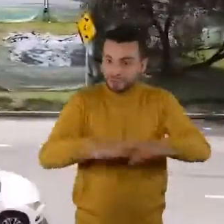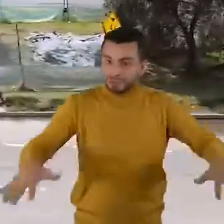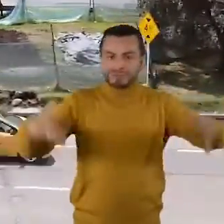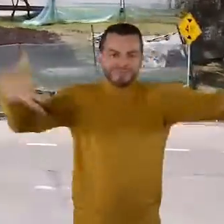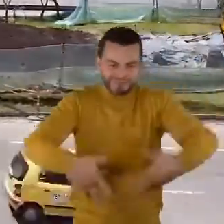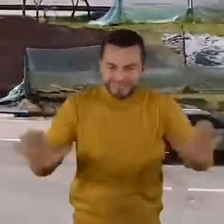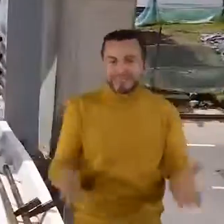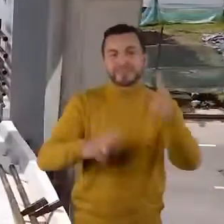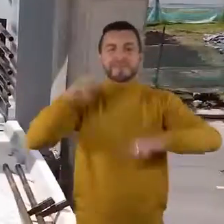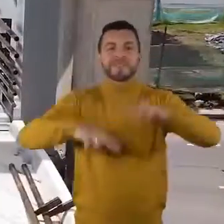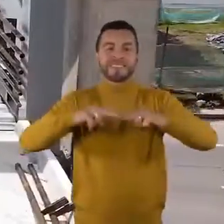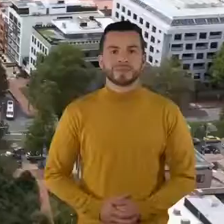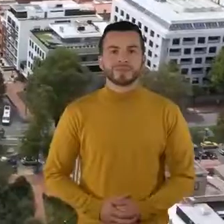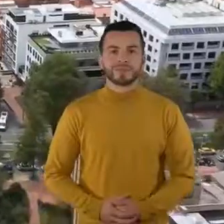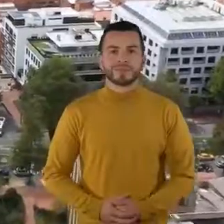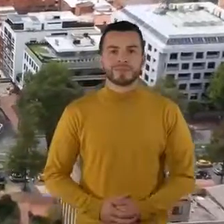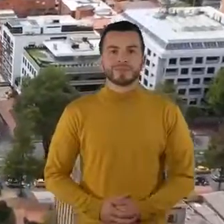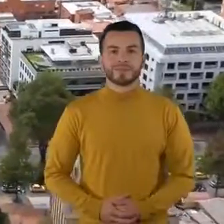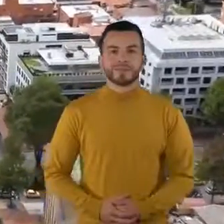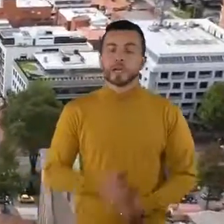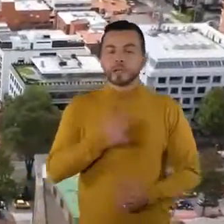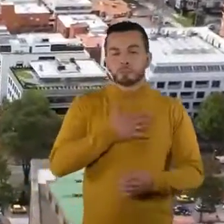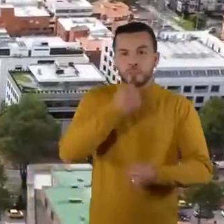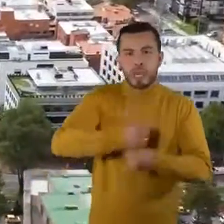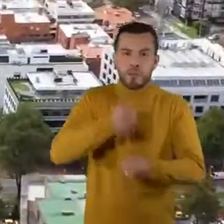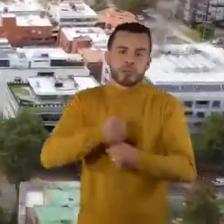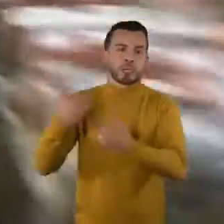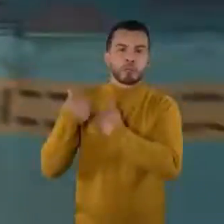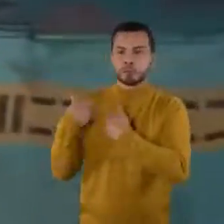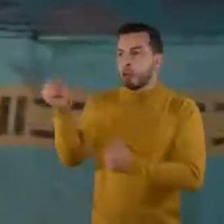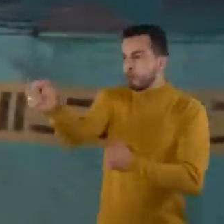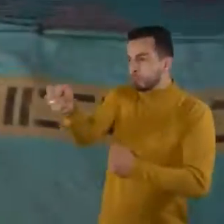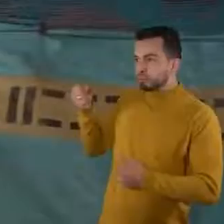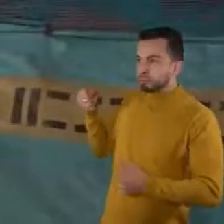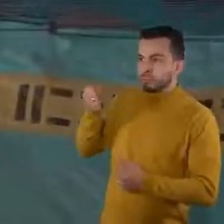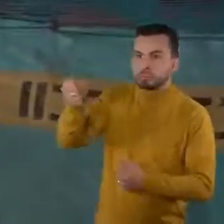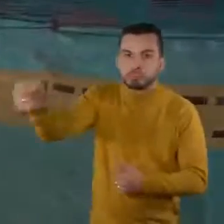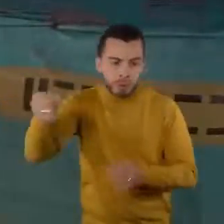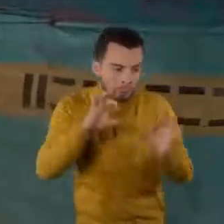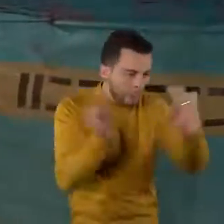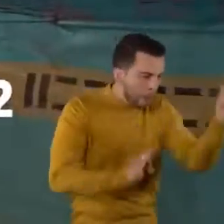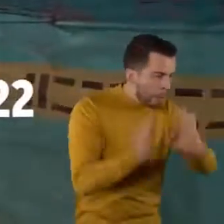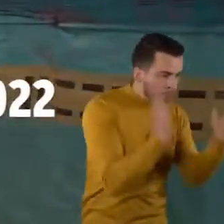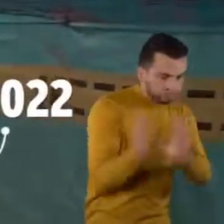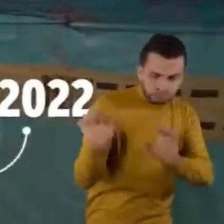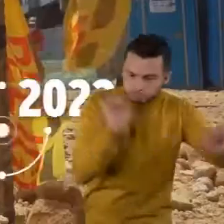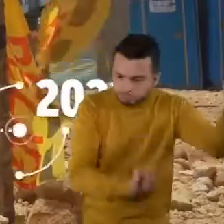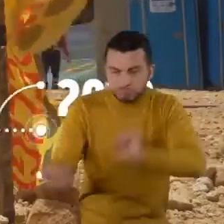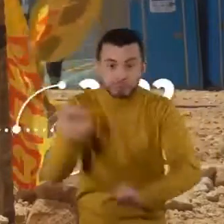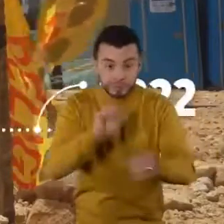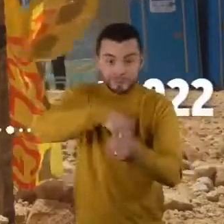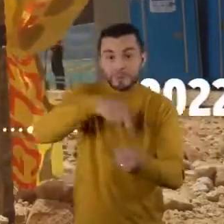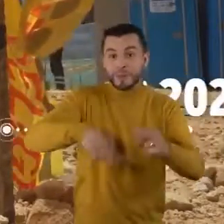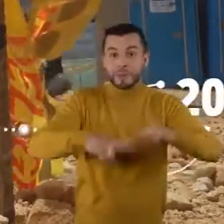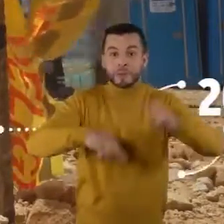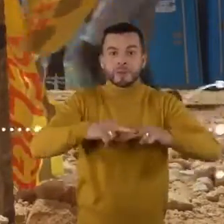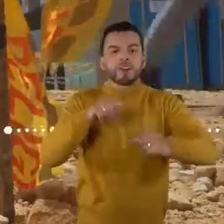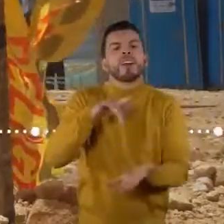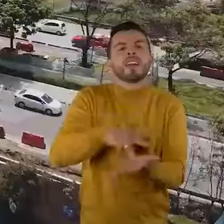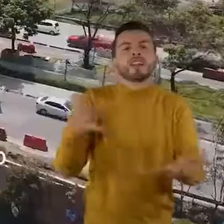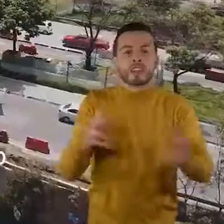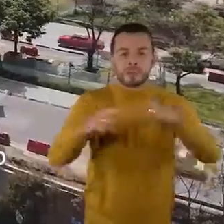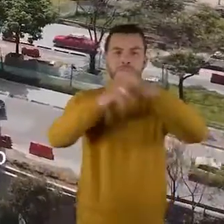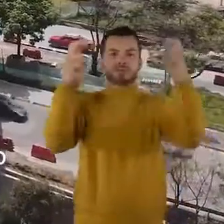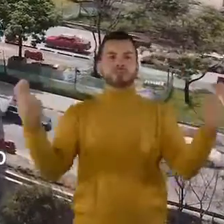tendrá 25 kilómetros de longitud más de 2 kilómetros de ciclorrutas 55.000 metros cuadrados para el